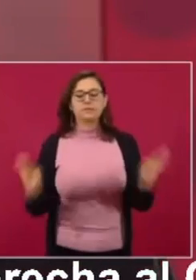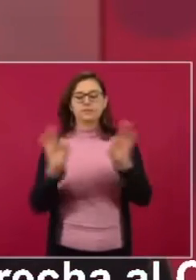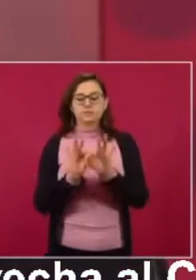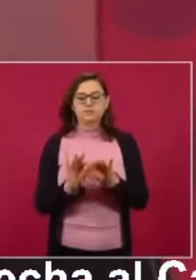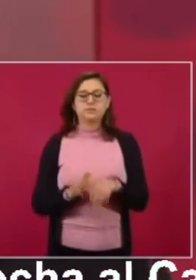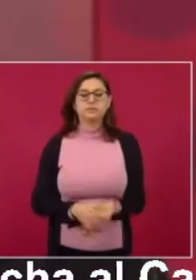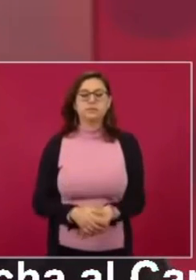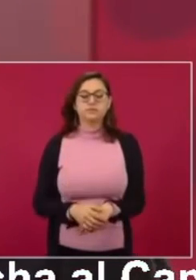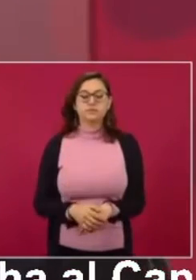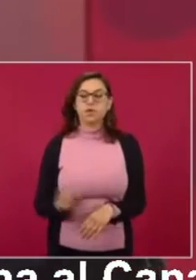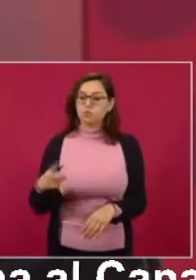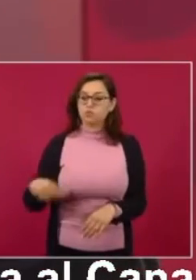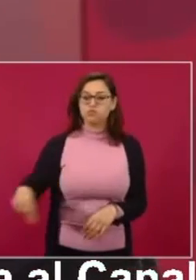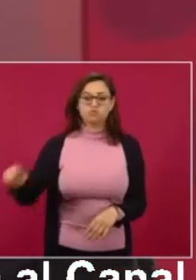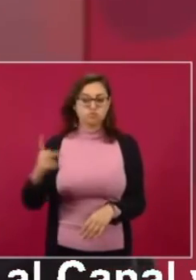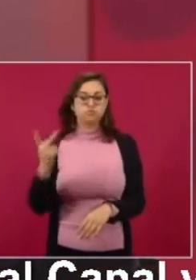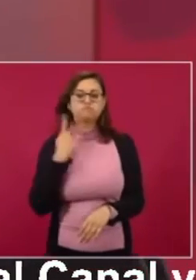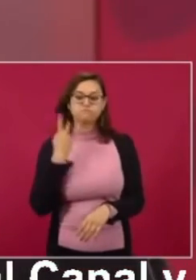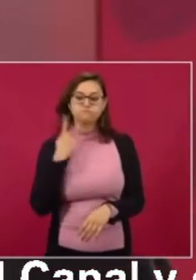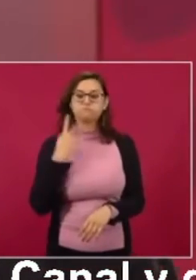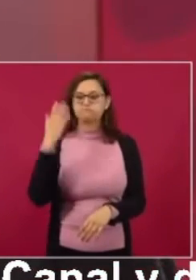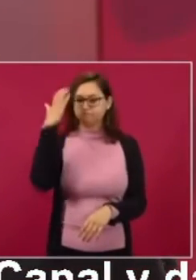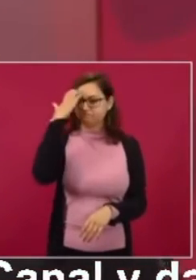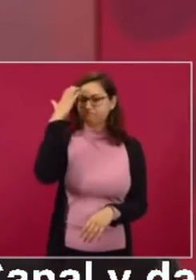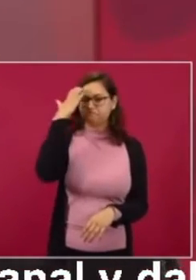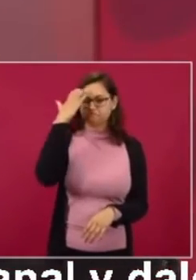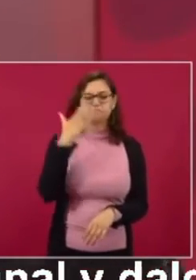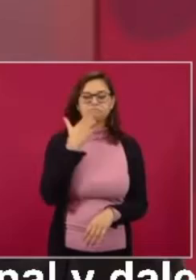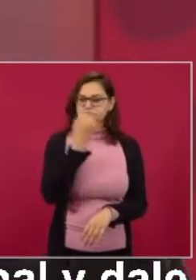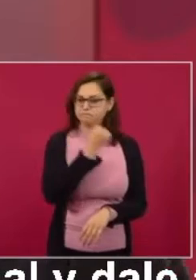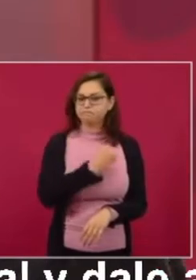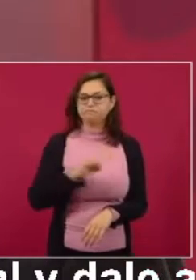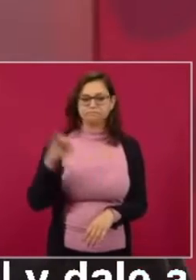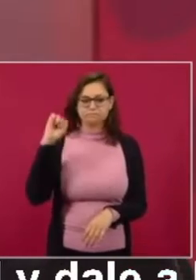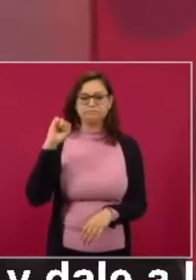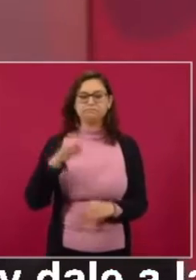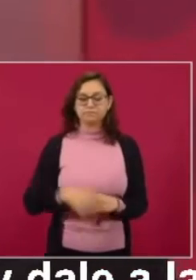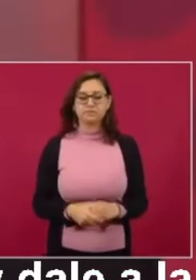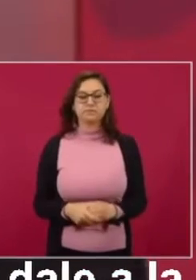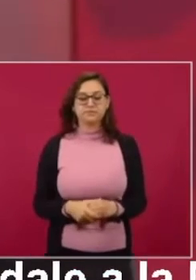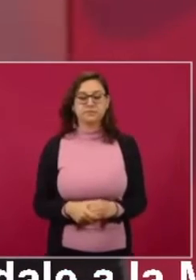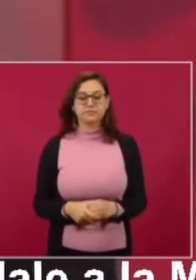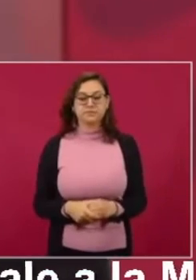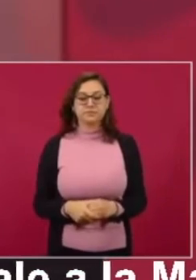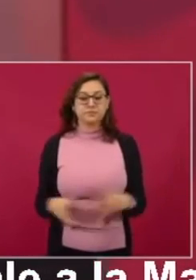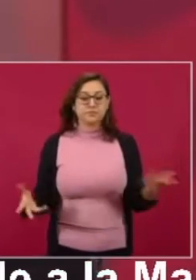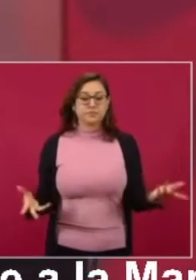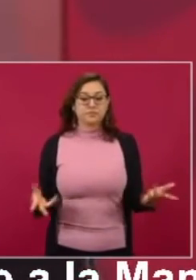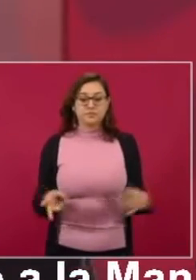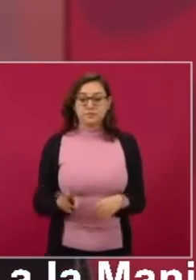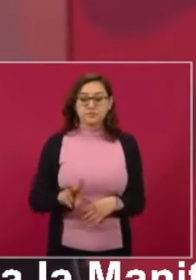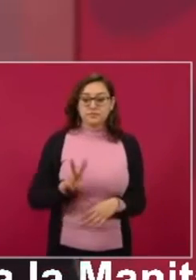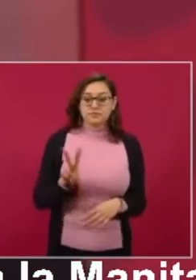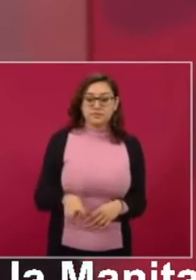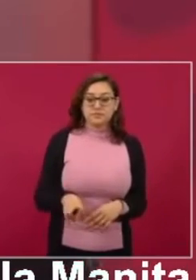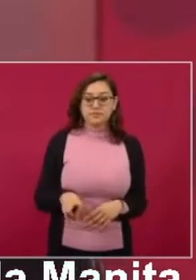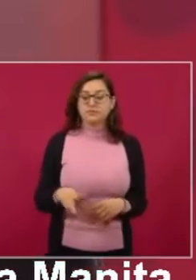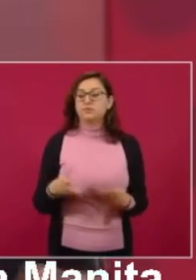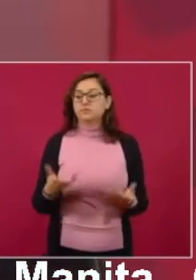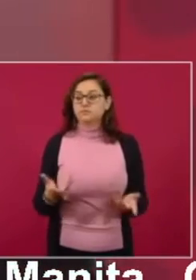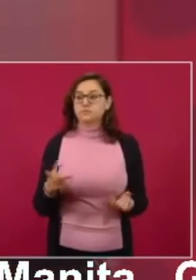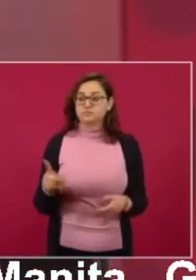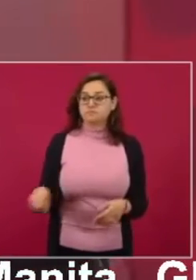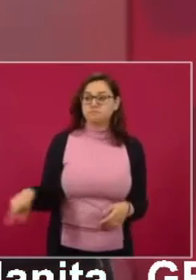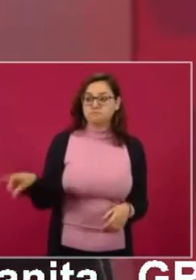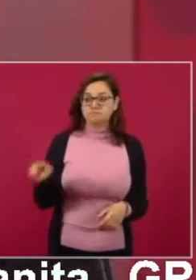conscientes más politizados del mundo ya prácticamente no hay analfabetismo